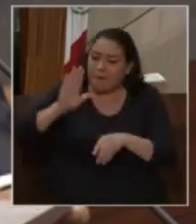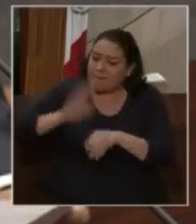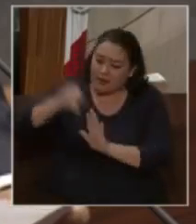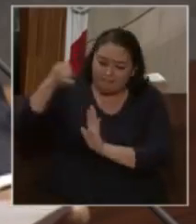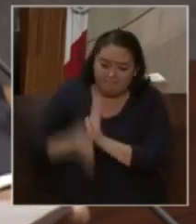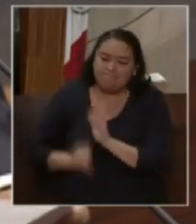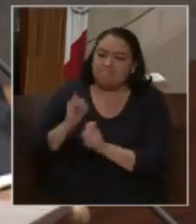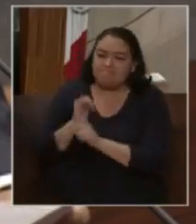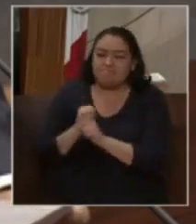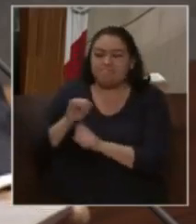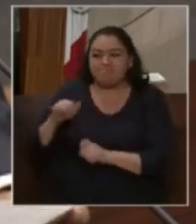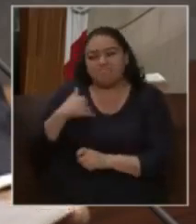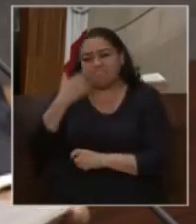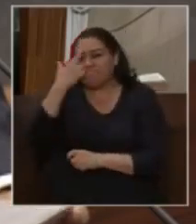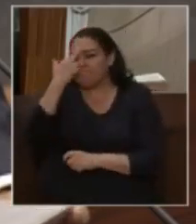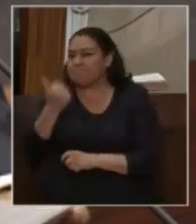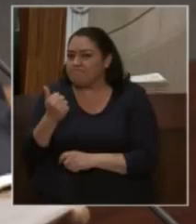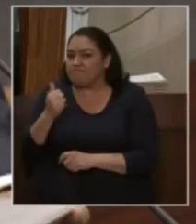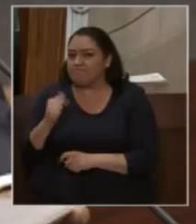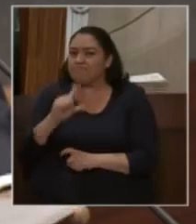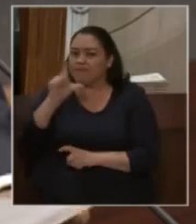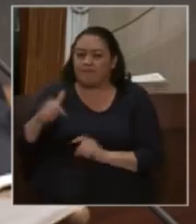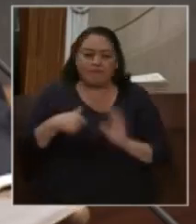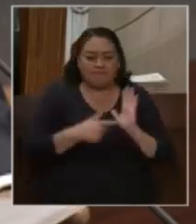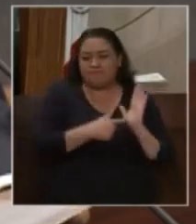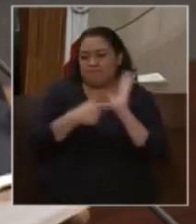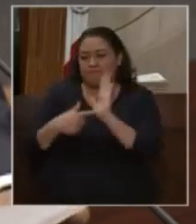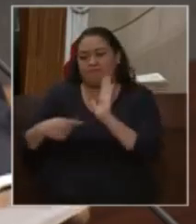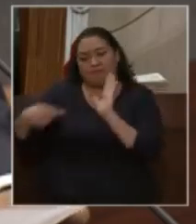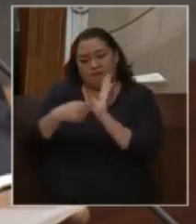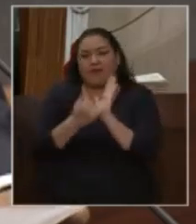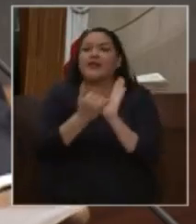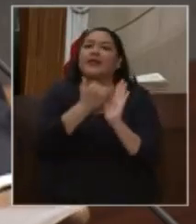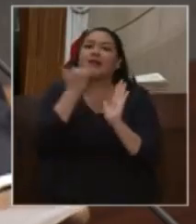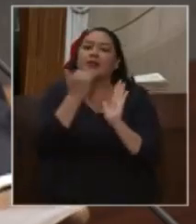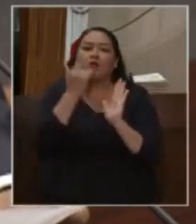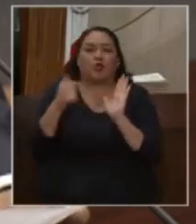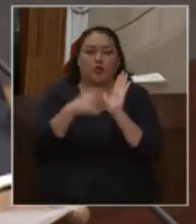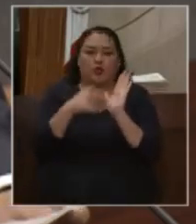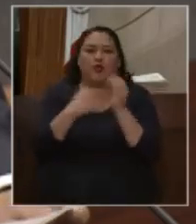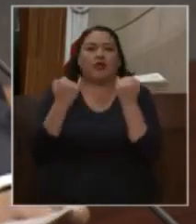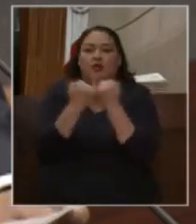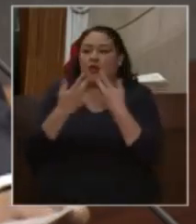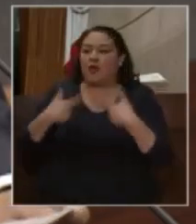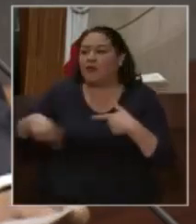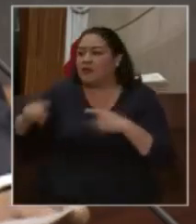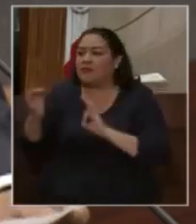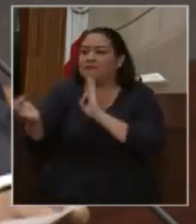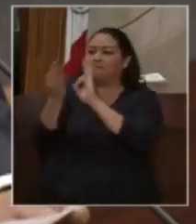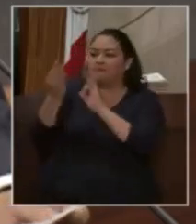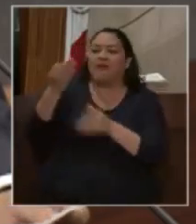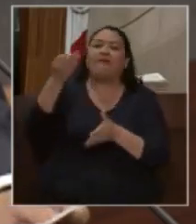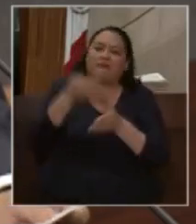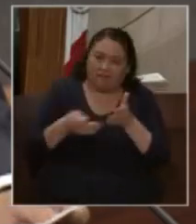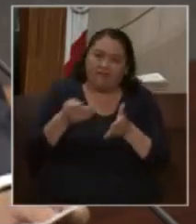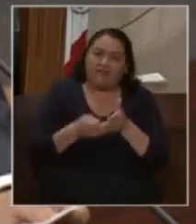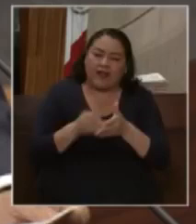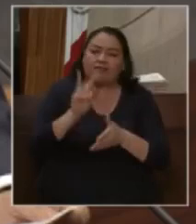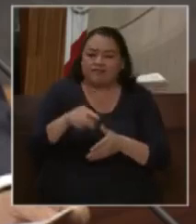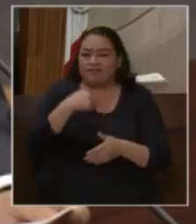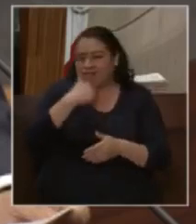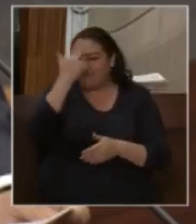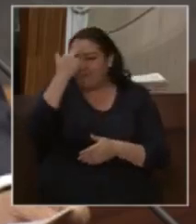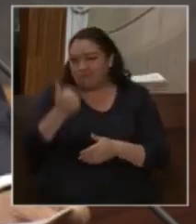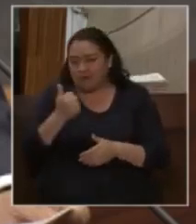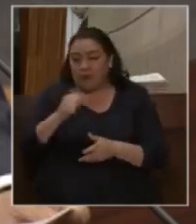de investigación, lo que derivó en su indebida motivación y fundamentación, así como en la violación a la garantía de audiencia. La propuesta,